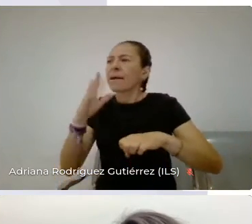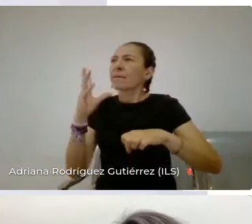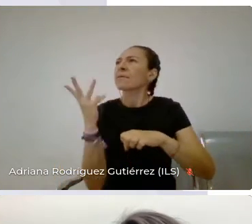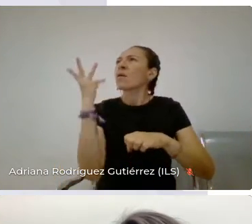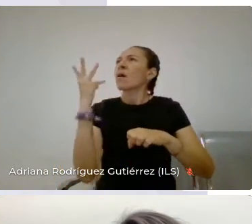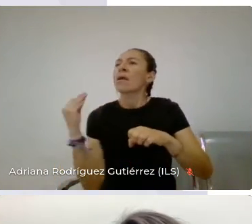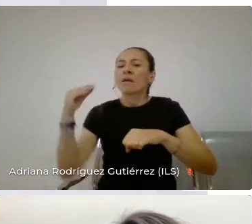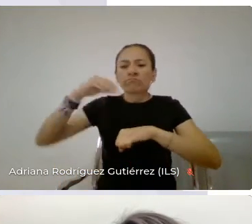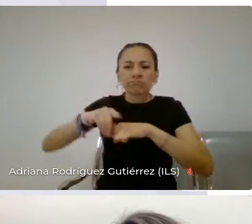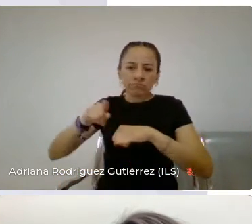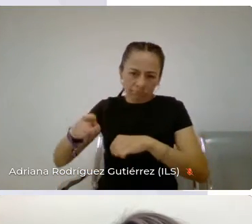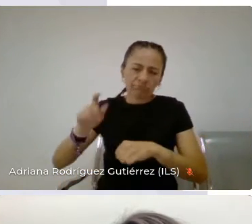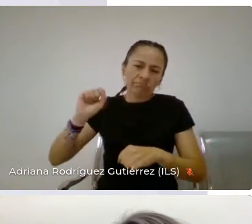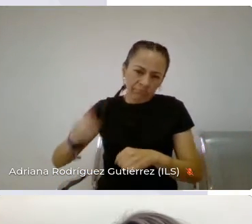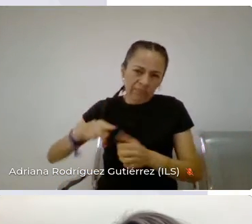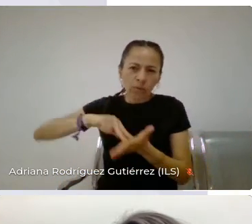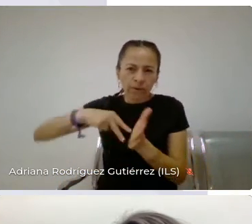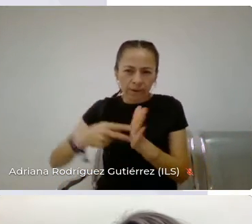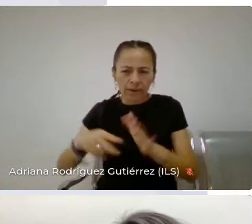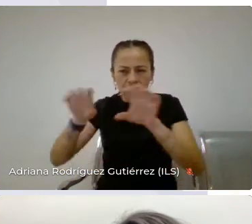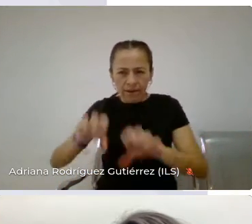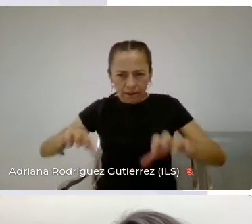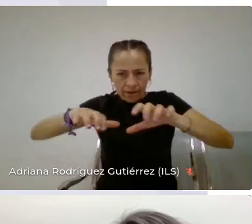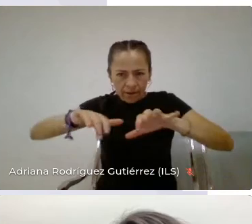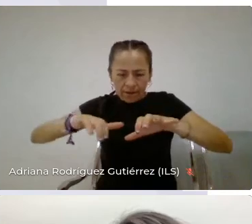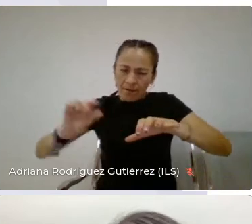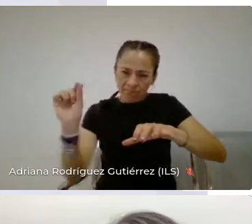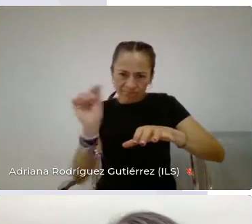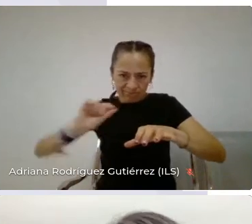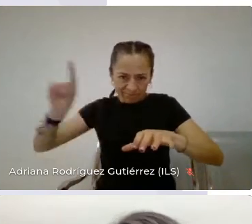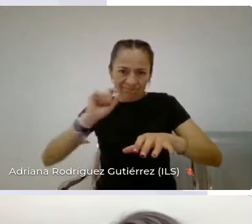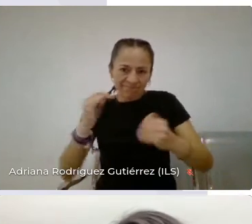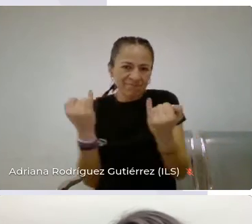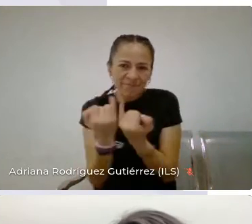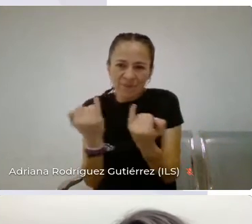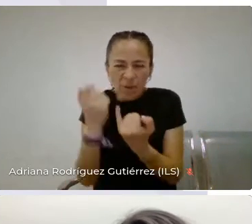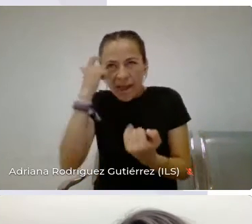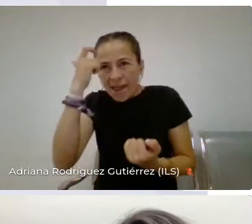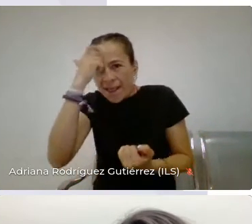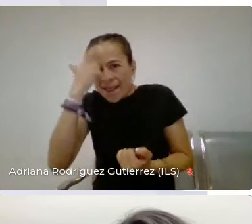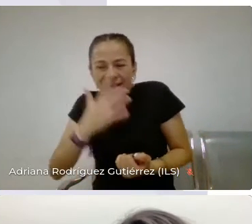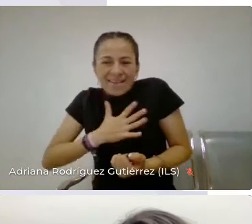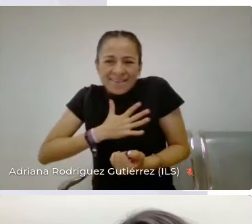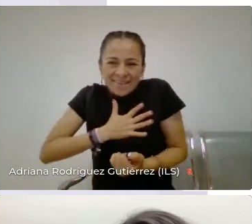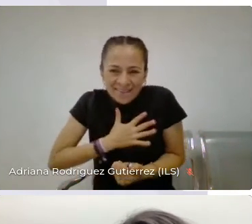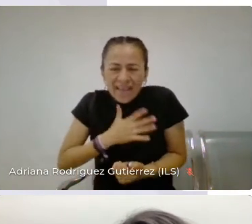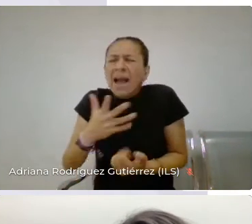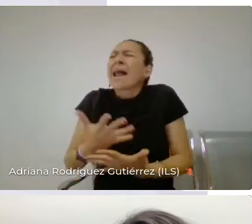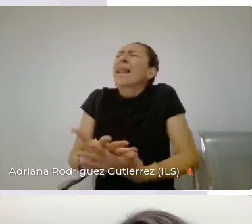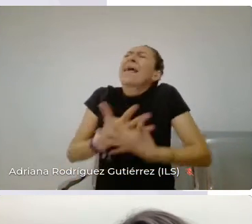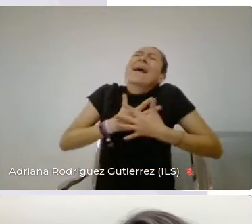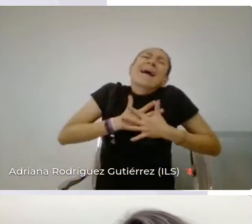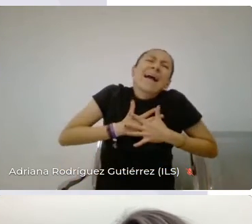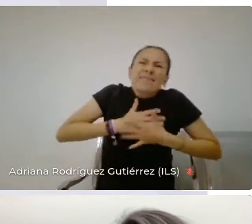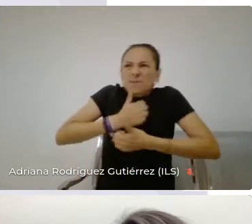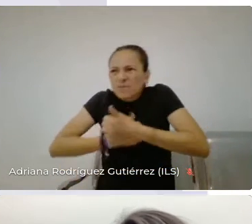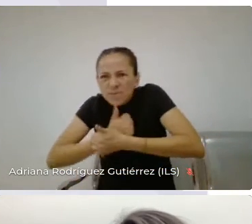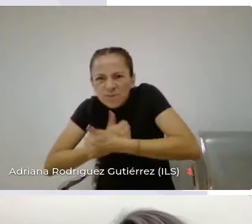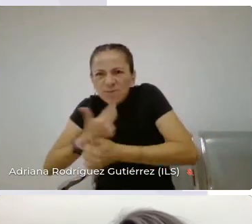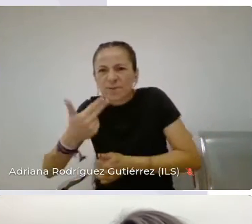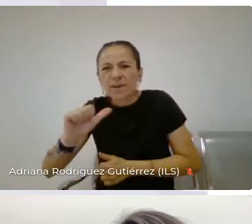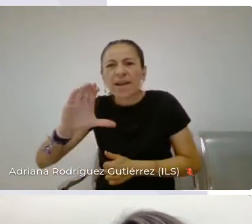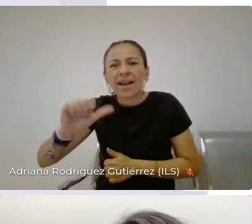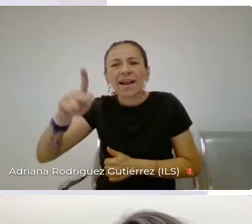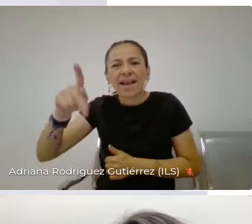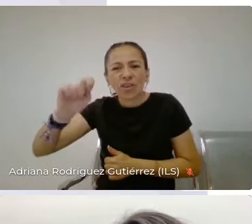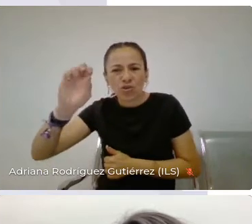ingeniera electrónica de profesión, inventadora por vocación, amante de los hackatones, y competiciones